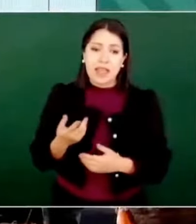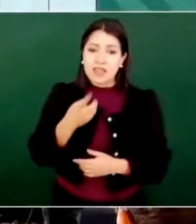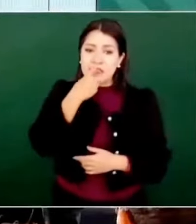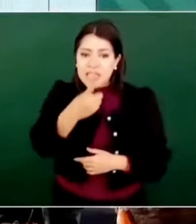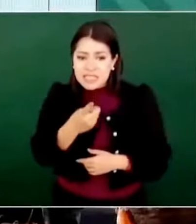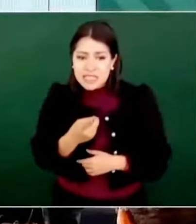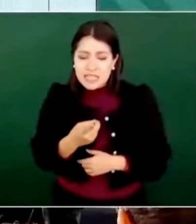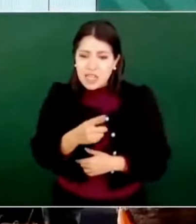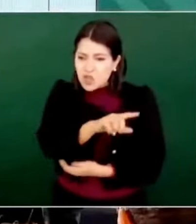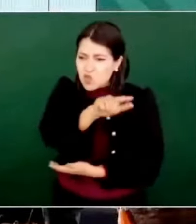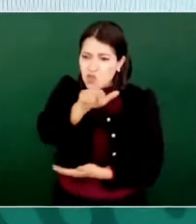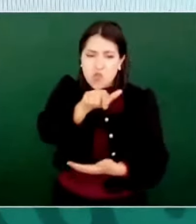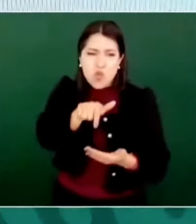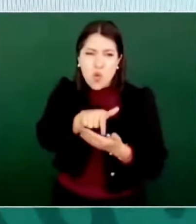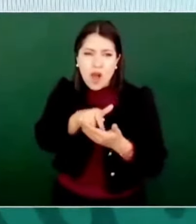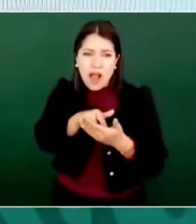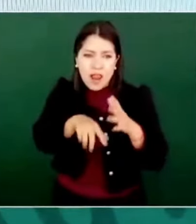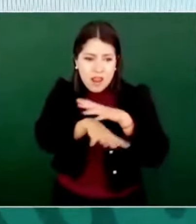un